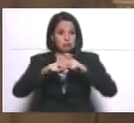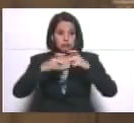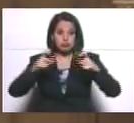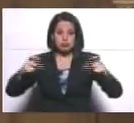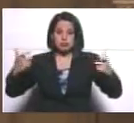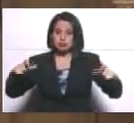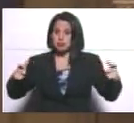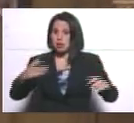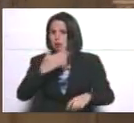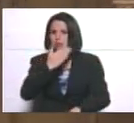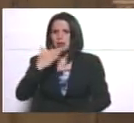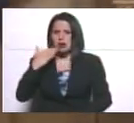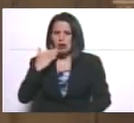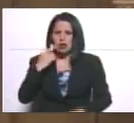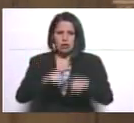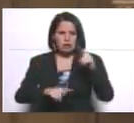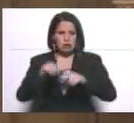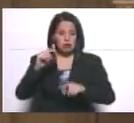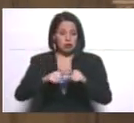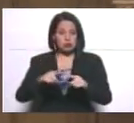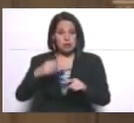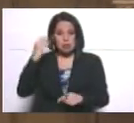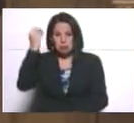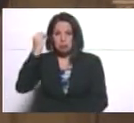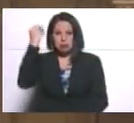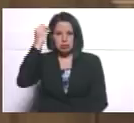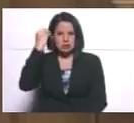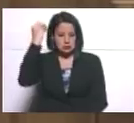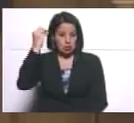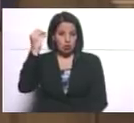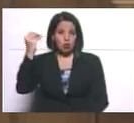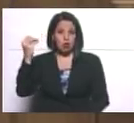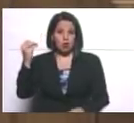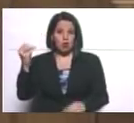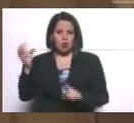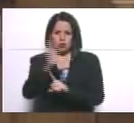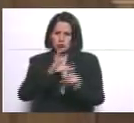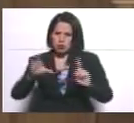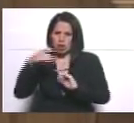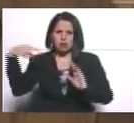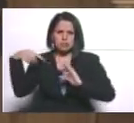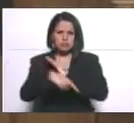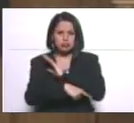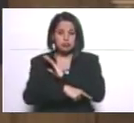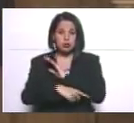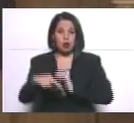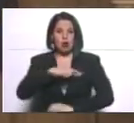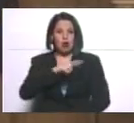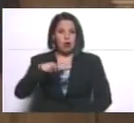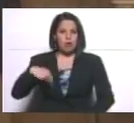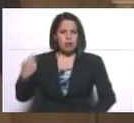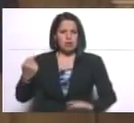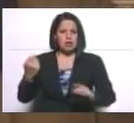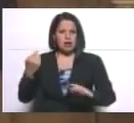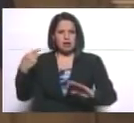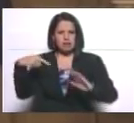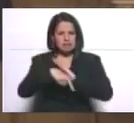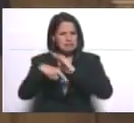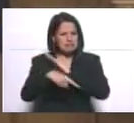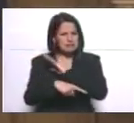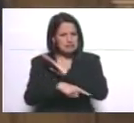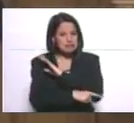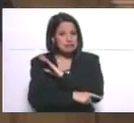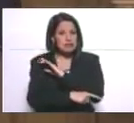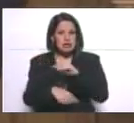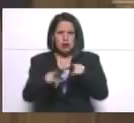los ámbitos imaginables, culturales, profundizar mucho más en nuestras raíces, aborígenes,